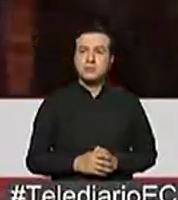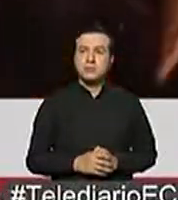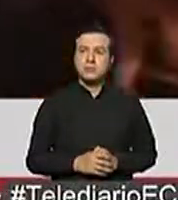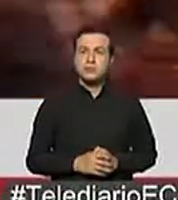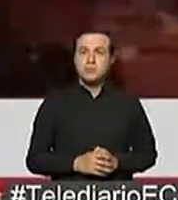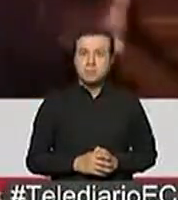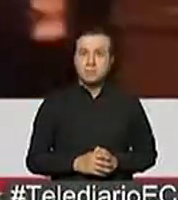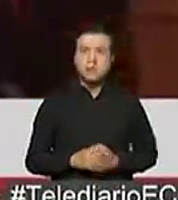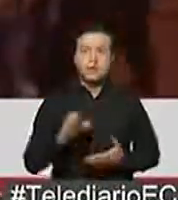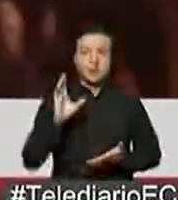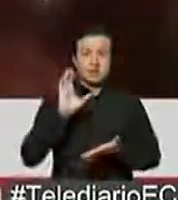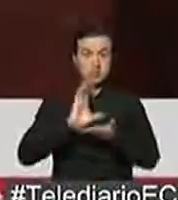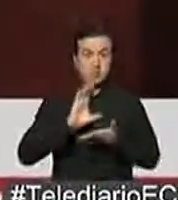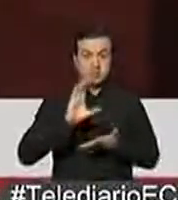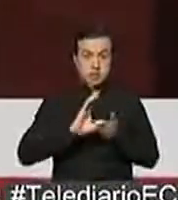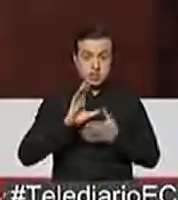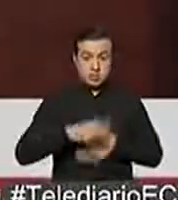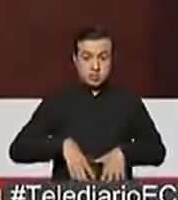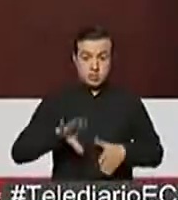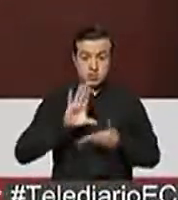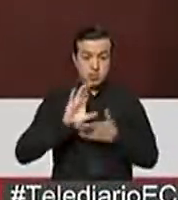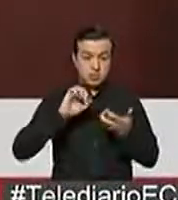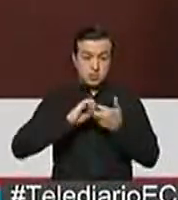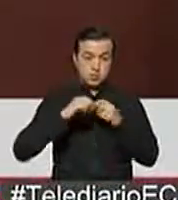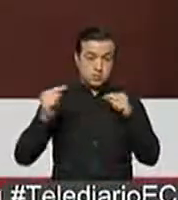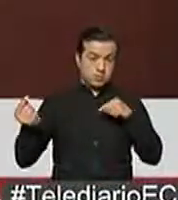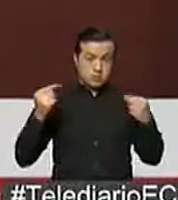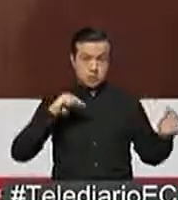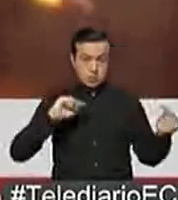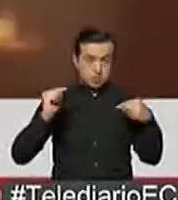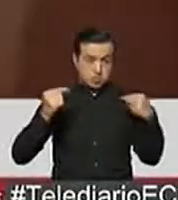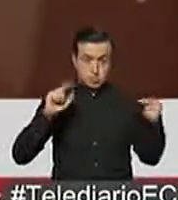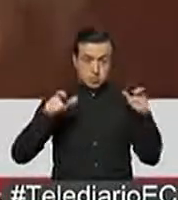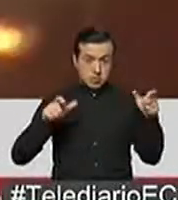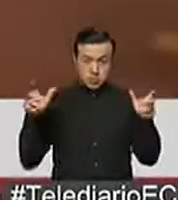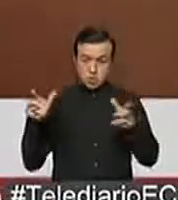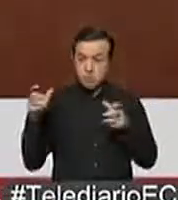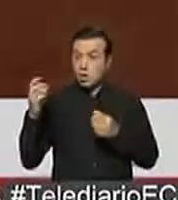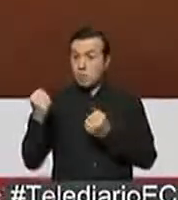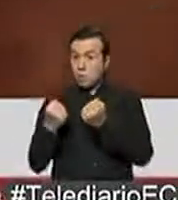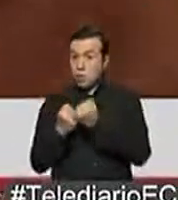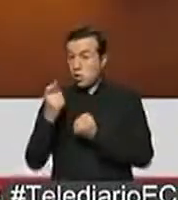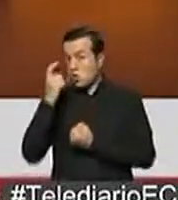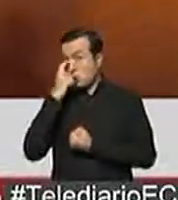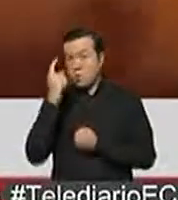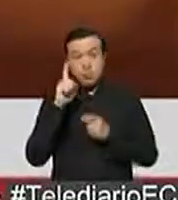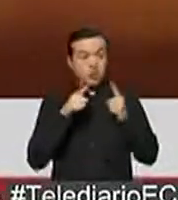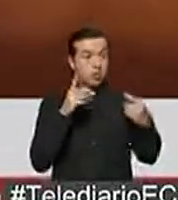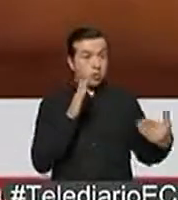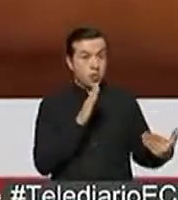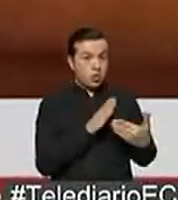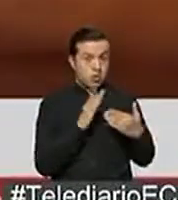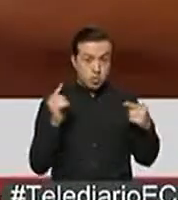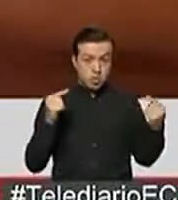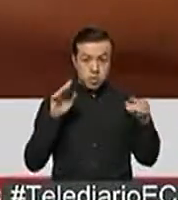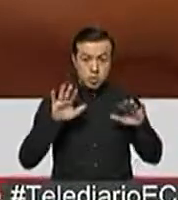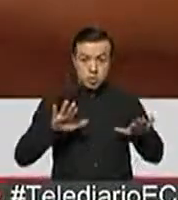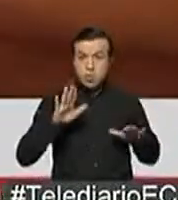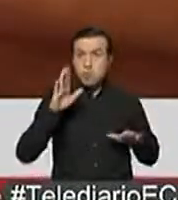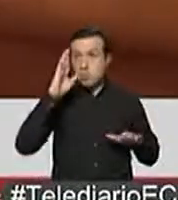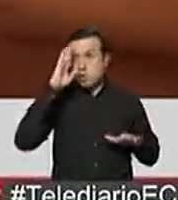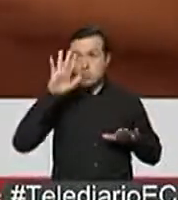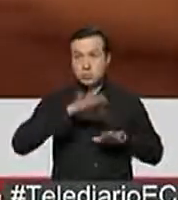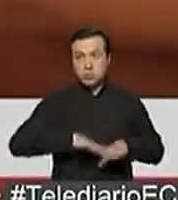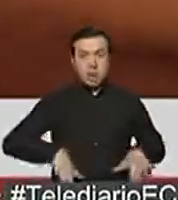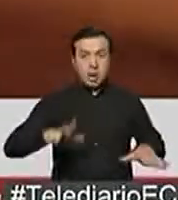El Centro de la Paz registró enfrentamientos entre defensores y detractores del presidente Evo Morales con cargas policiales para dispersar